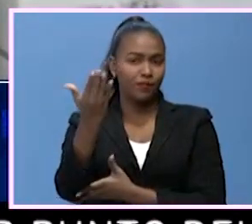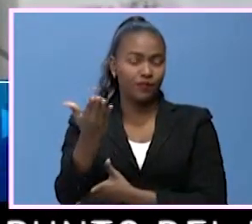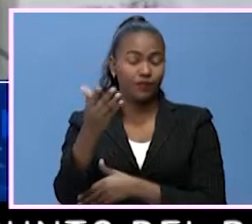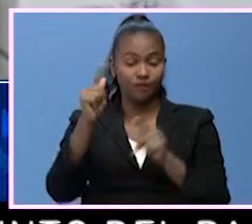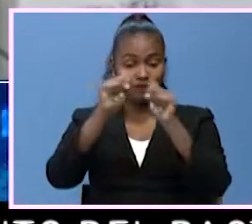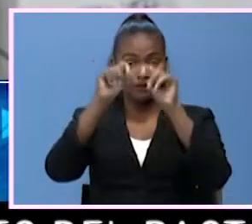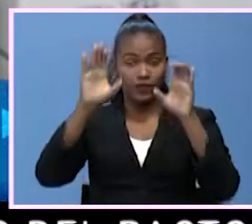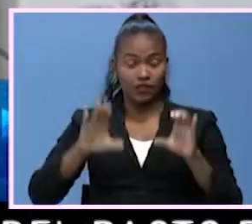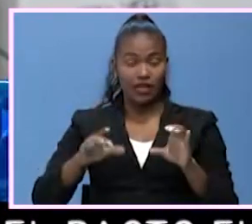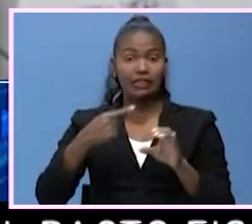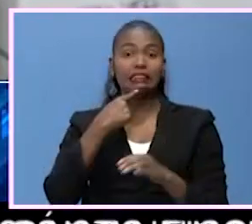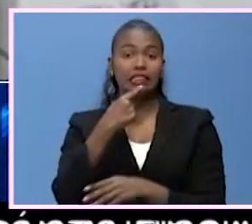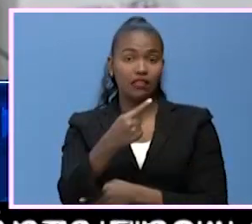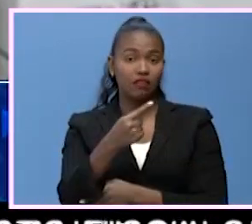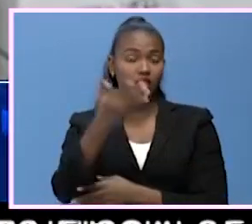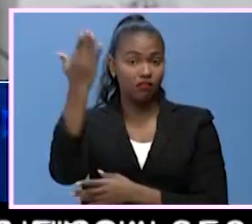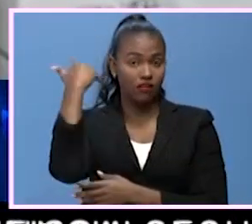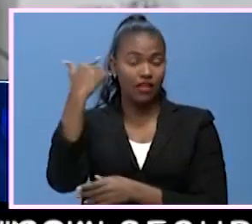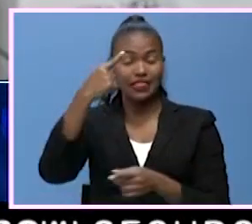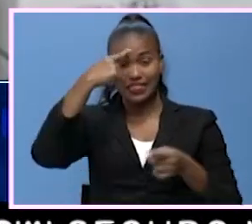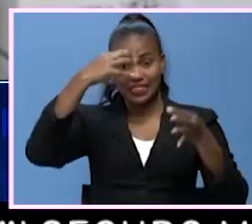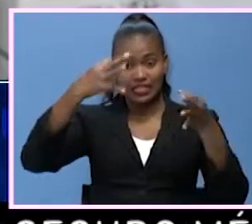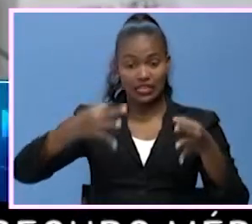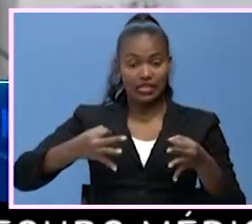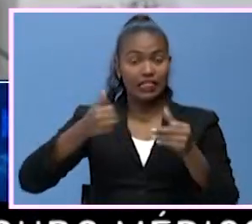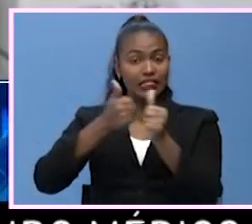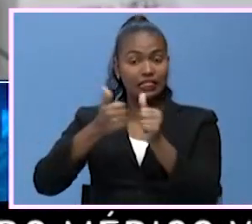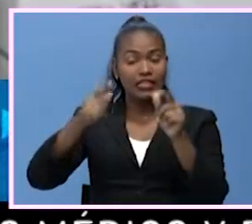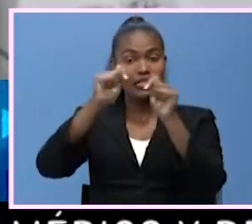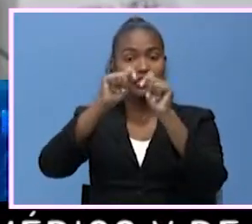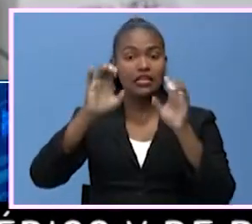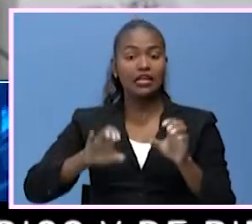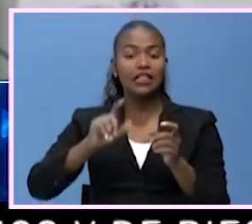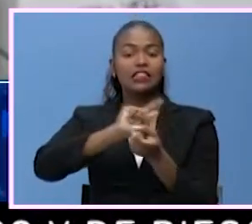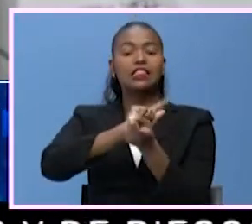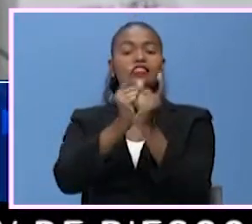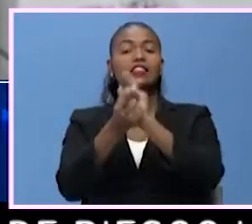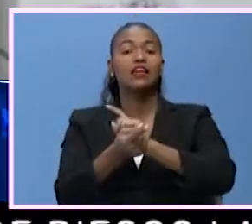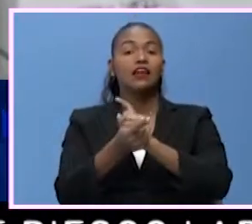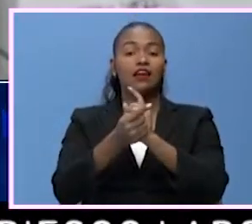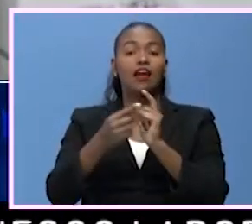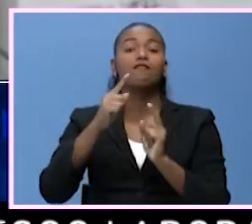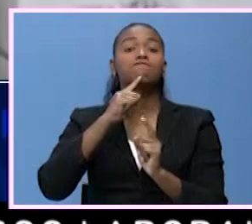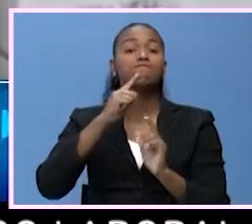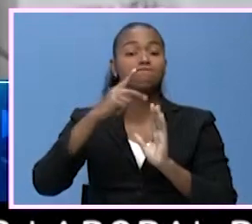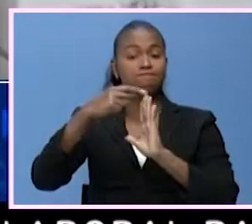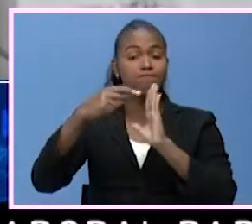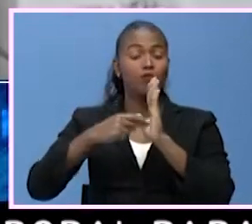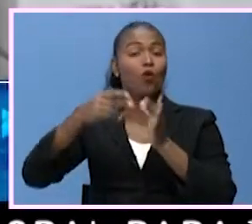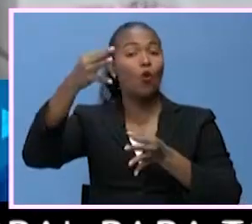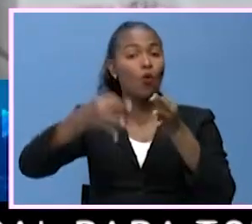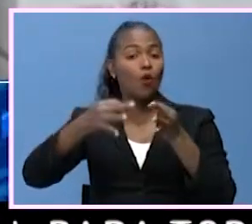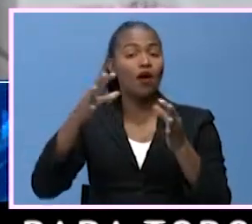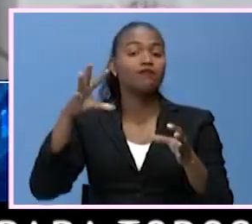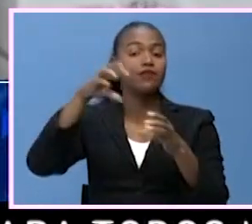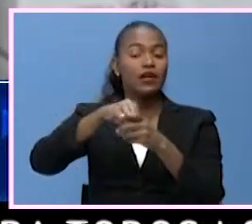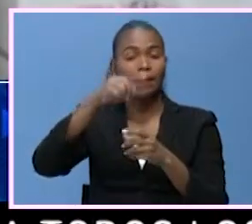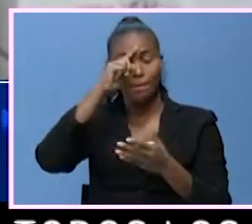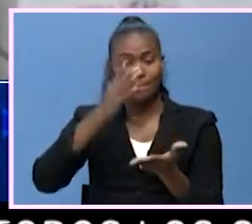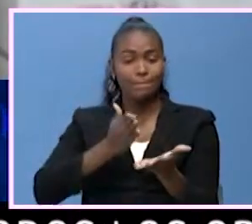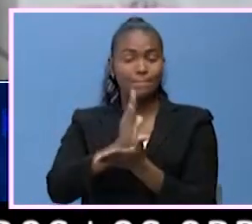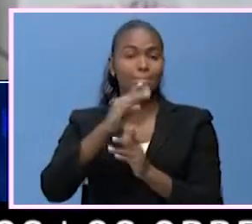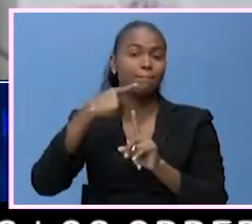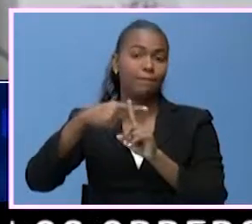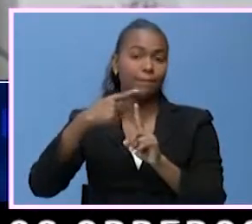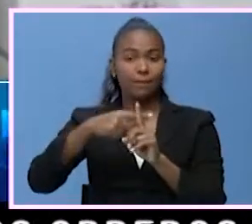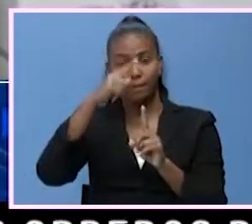el tribunal sostuvo que las decisiones de este tribunal se traducen en verdaderas normas jurídicas que hacen parte del derecho